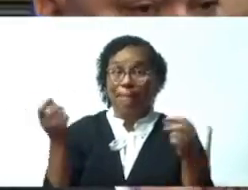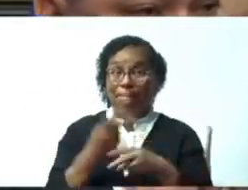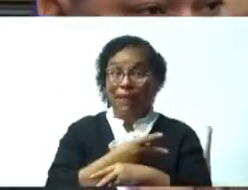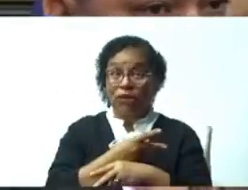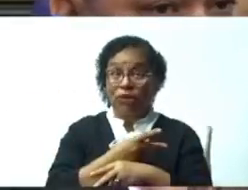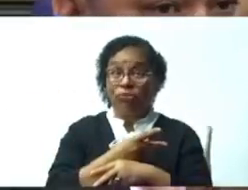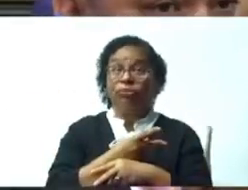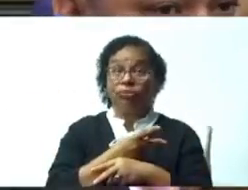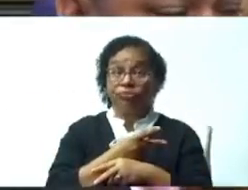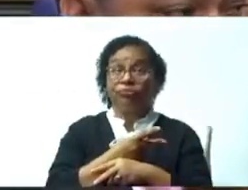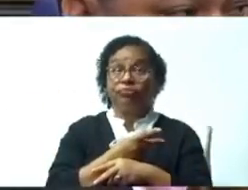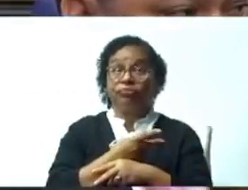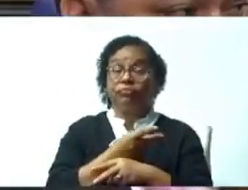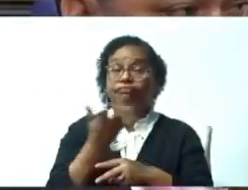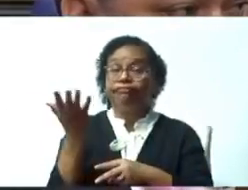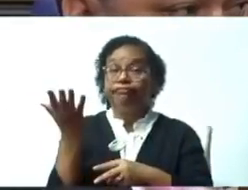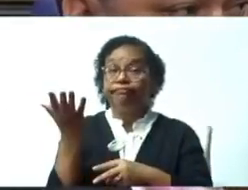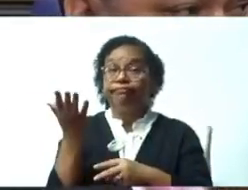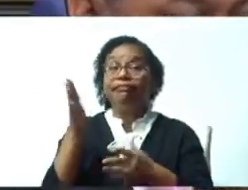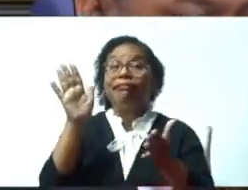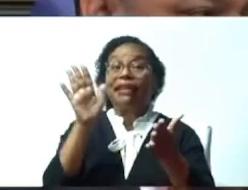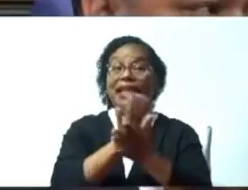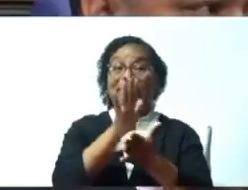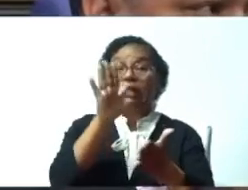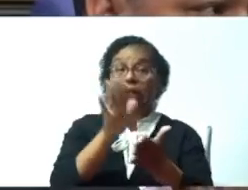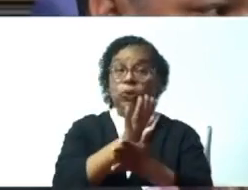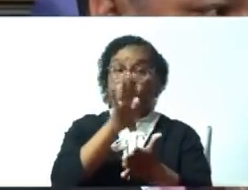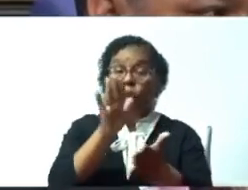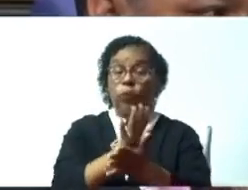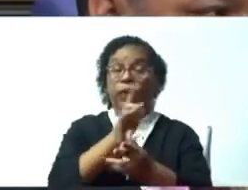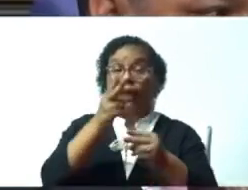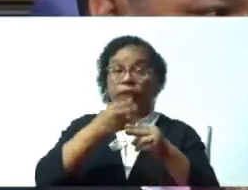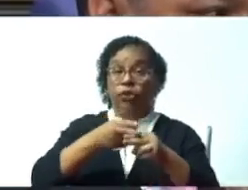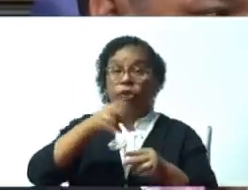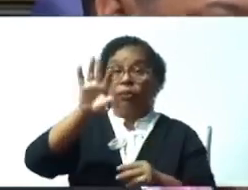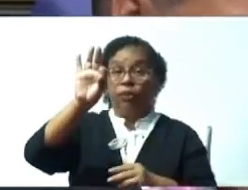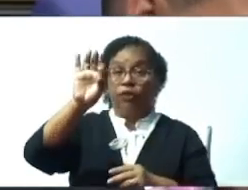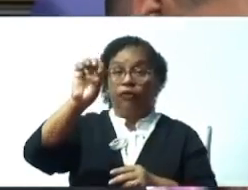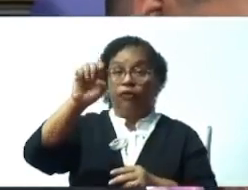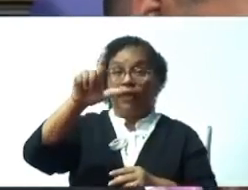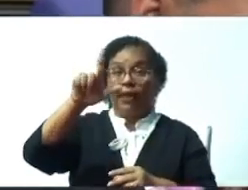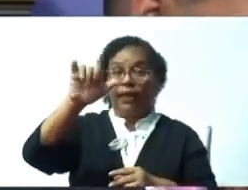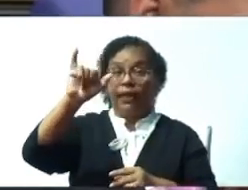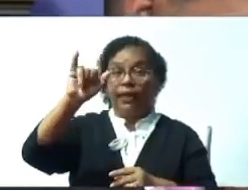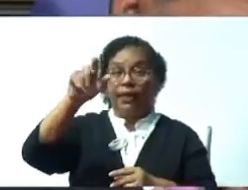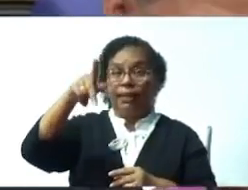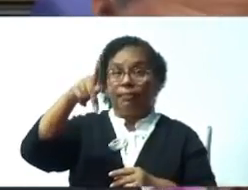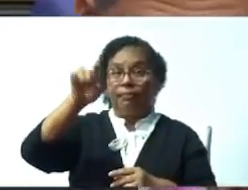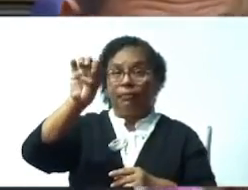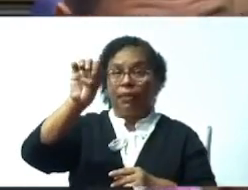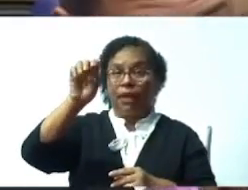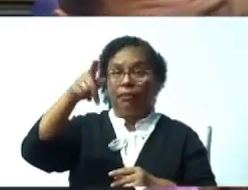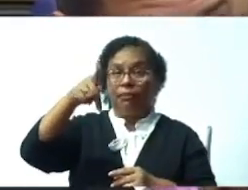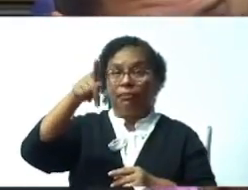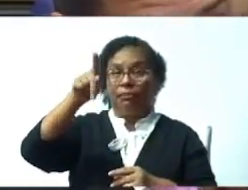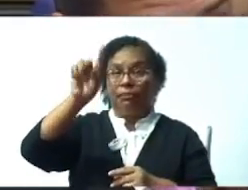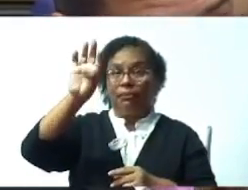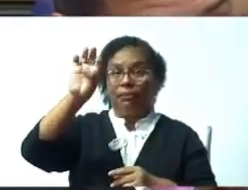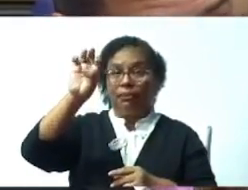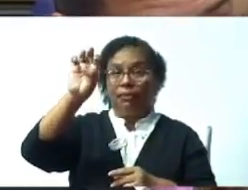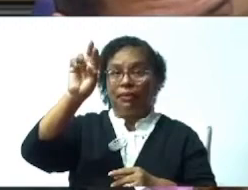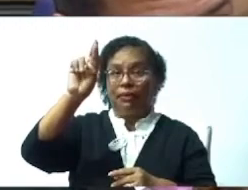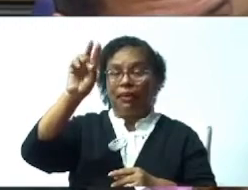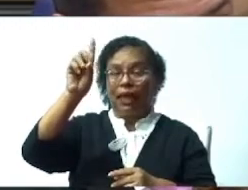La escuela que está instalada allí, la Felipe Vicini Perdomo, práctica, ya el próximo año será